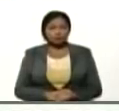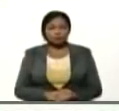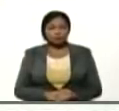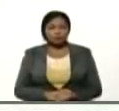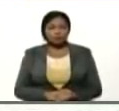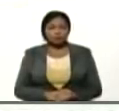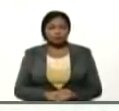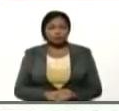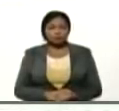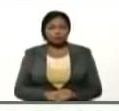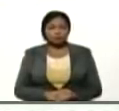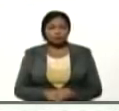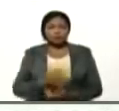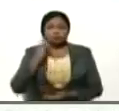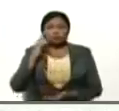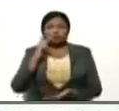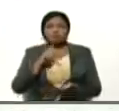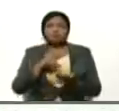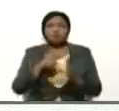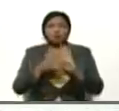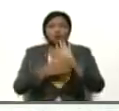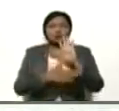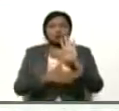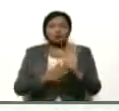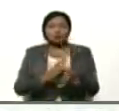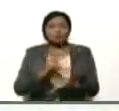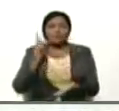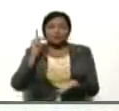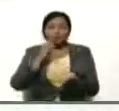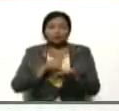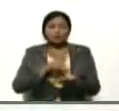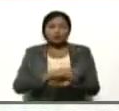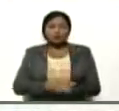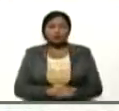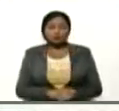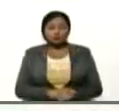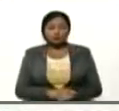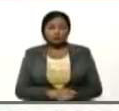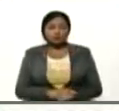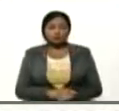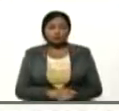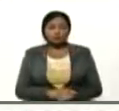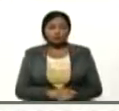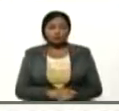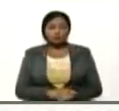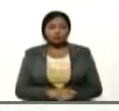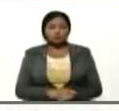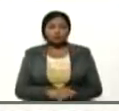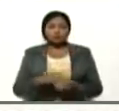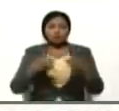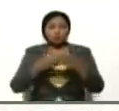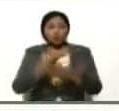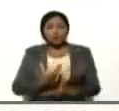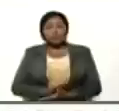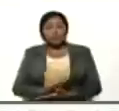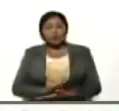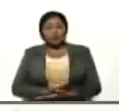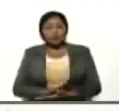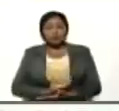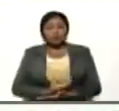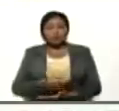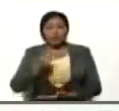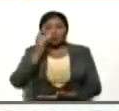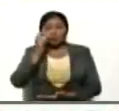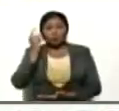Y están aquí, presidente, presentes, están aquí presentes, grupo de alcaldes y alcaldesas